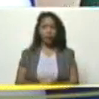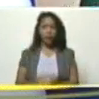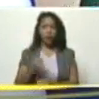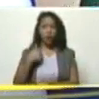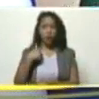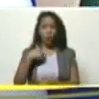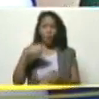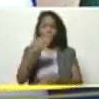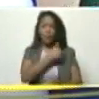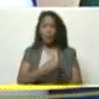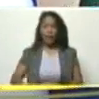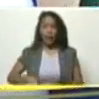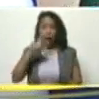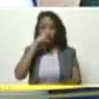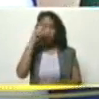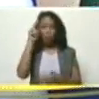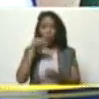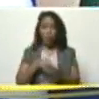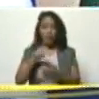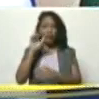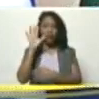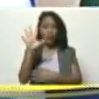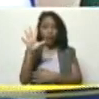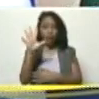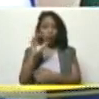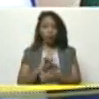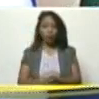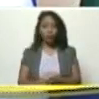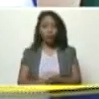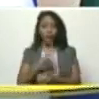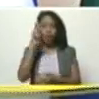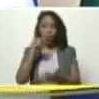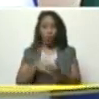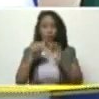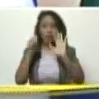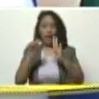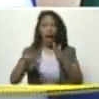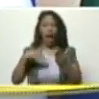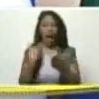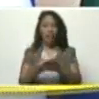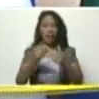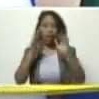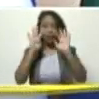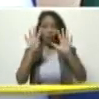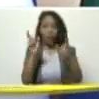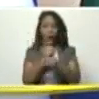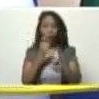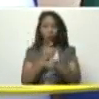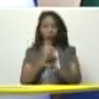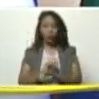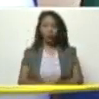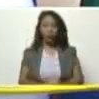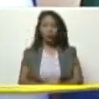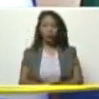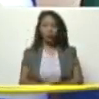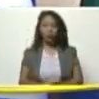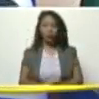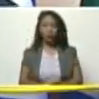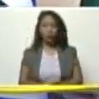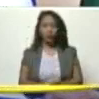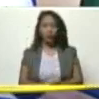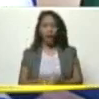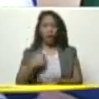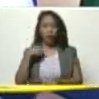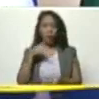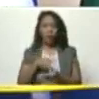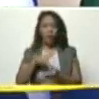sido presidente en el año 2005 y 2006 hasta el 9 de agosto, que me le presenté